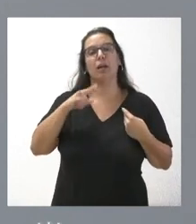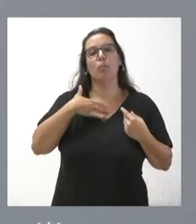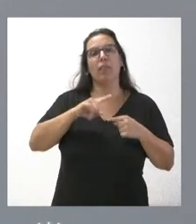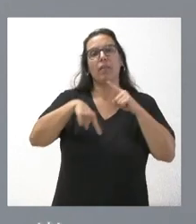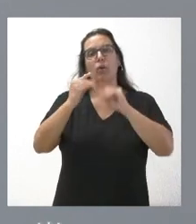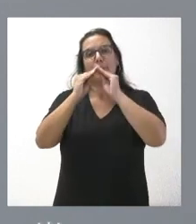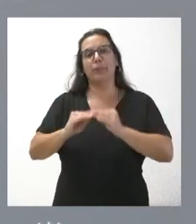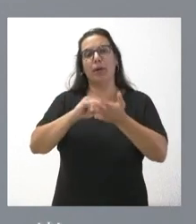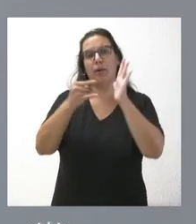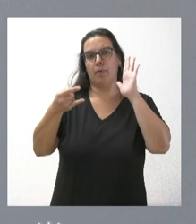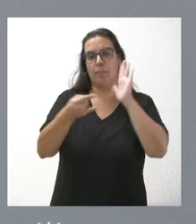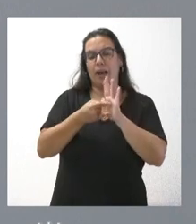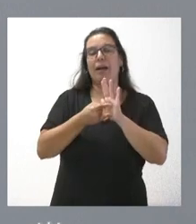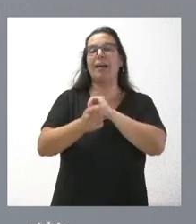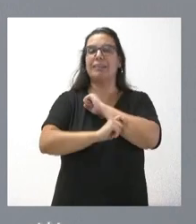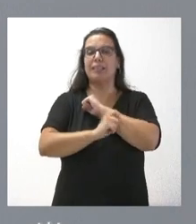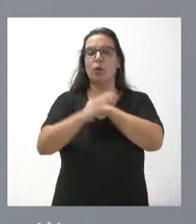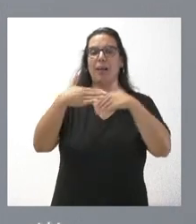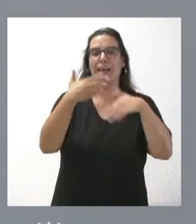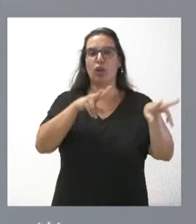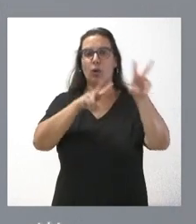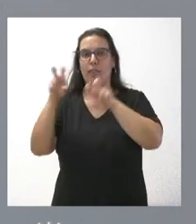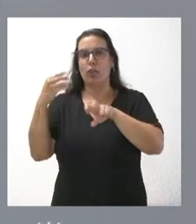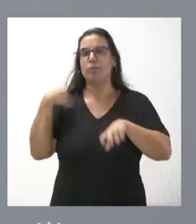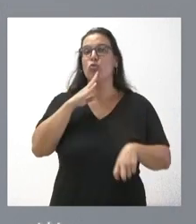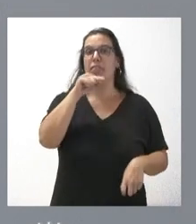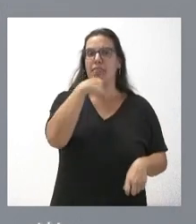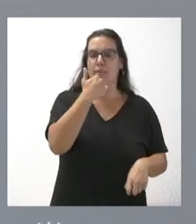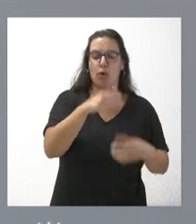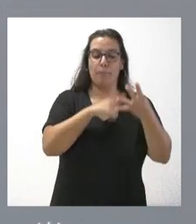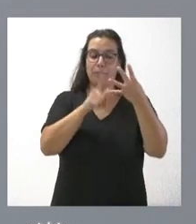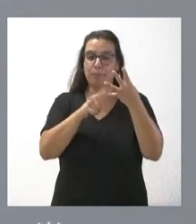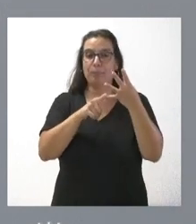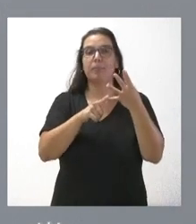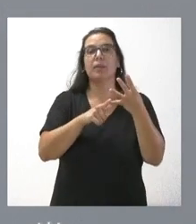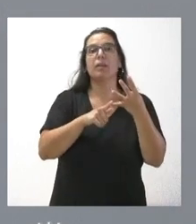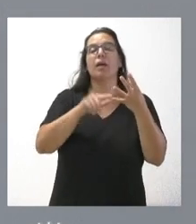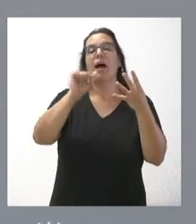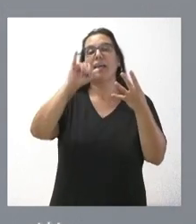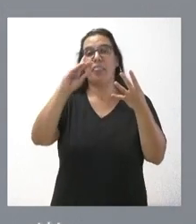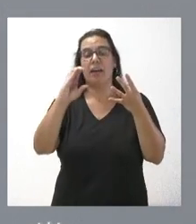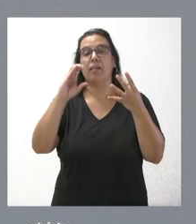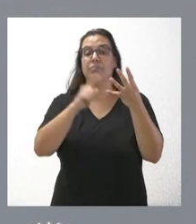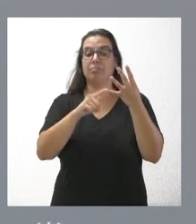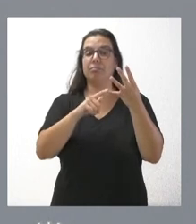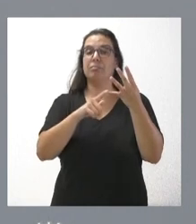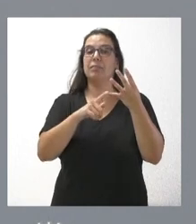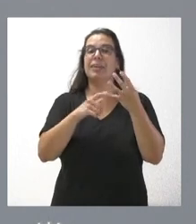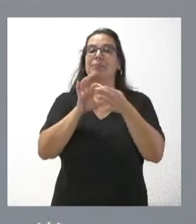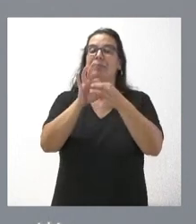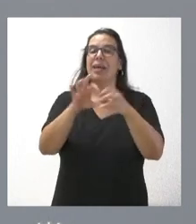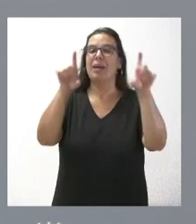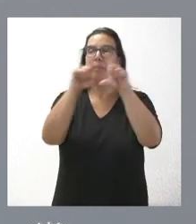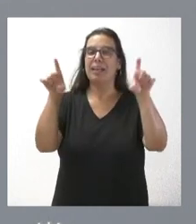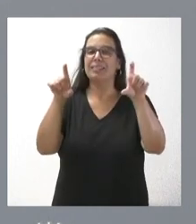estratégico del Hub de Innovación en Zamora. Y, finalmente, el clúster AIC, que es el relativo a las empresas